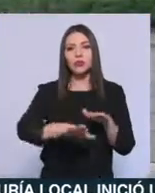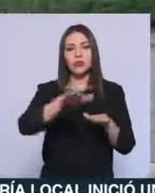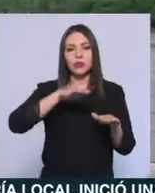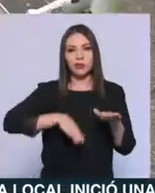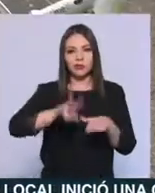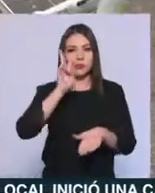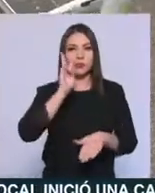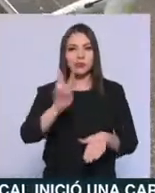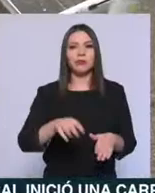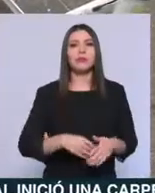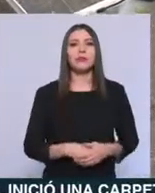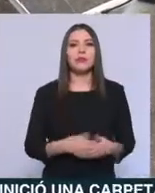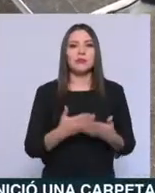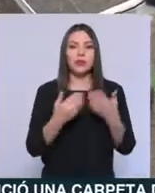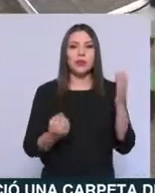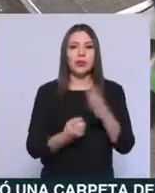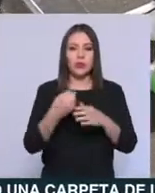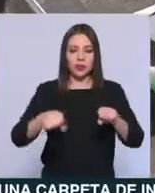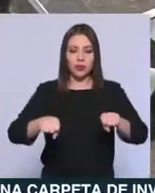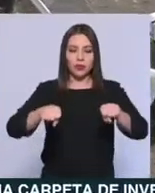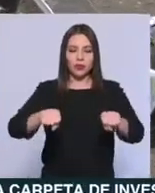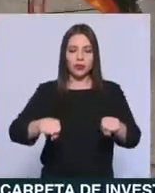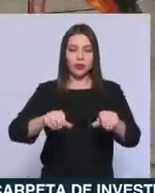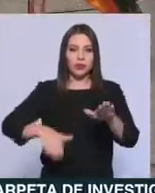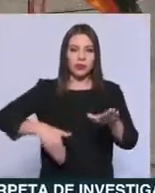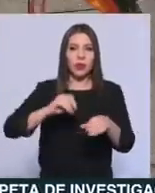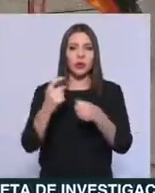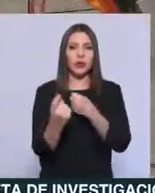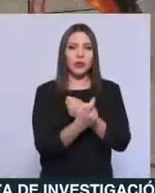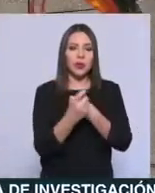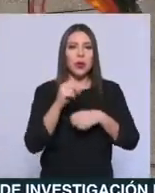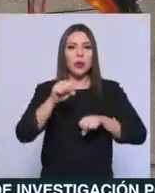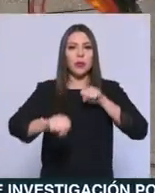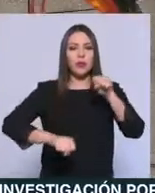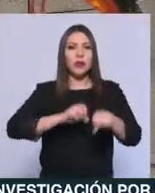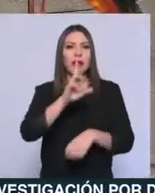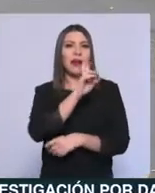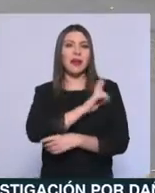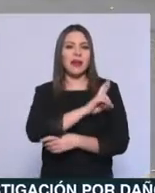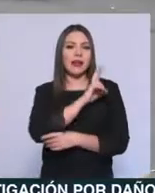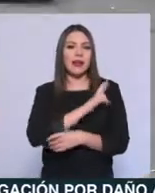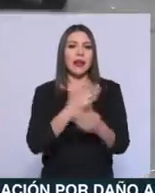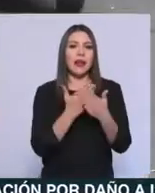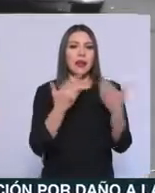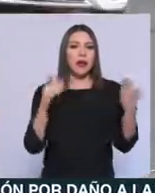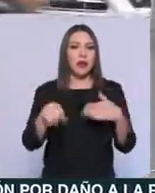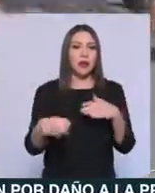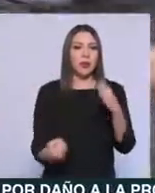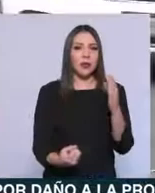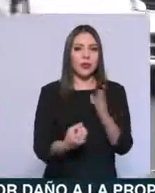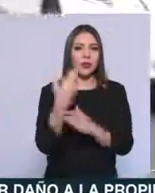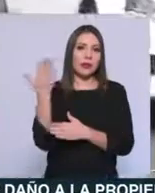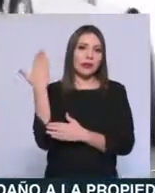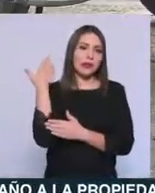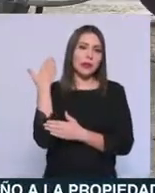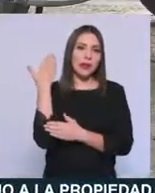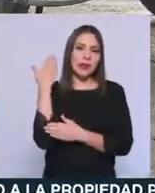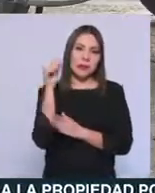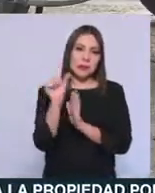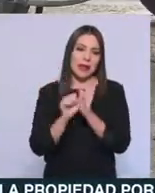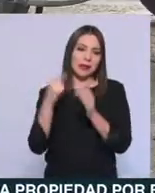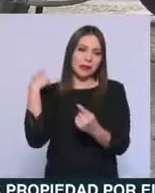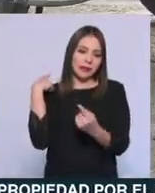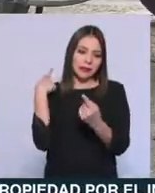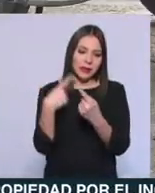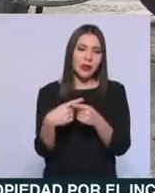La aparición de los monopatines eléctricos y las bicicletas en modalidad de renta han sido una novedad en los últimos meses. Pero después